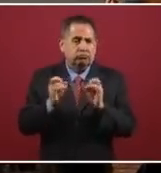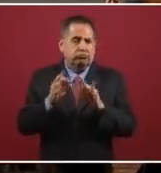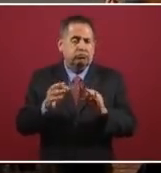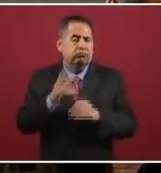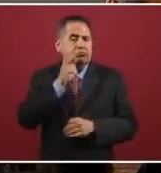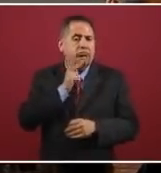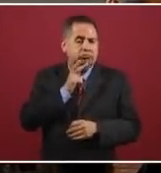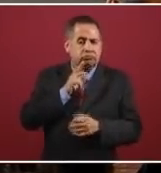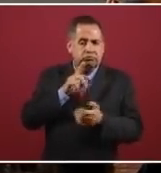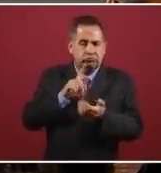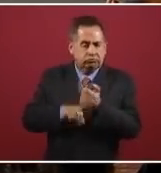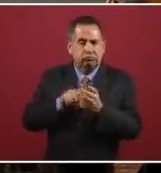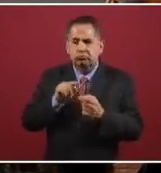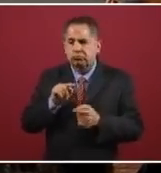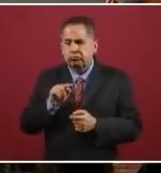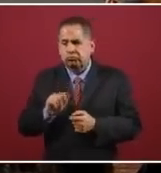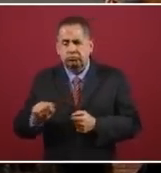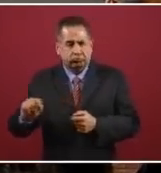Pemex